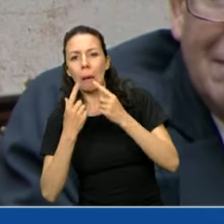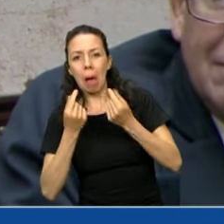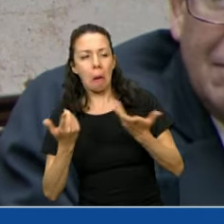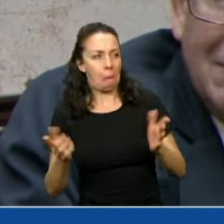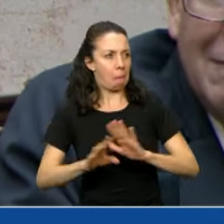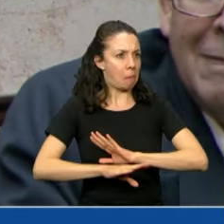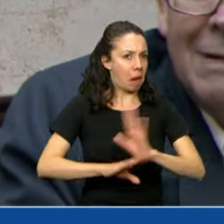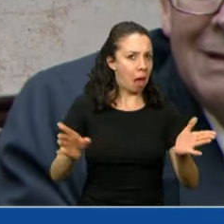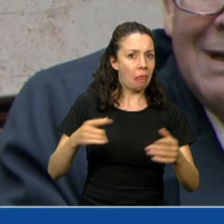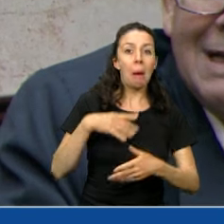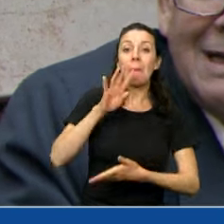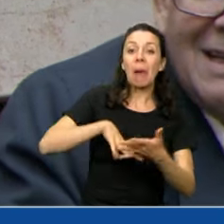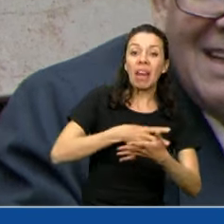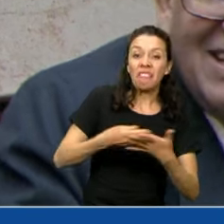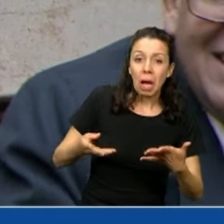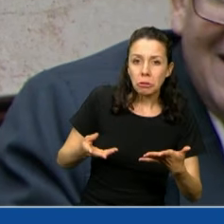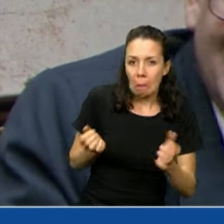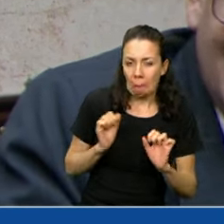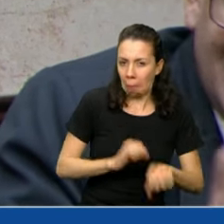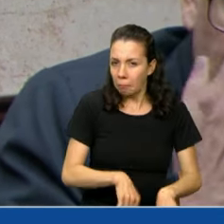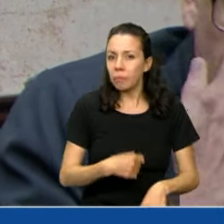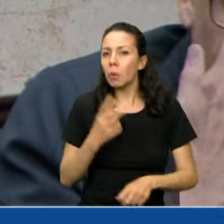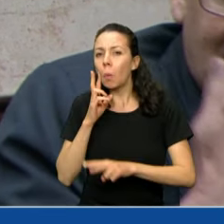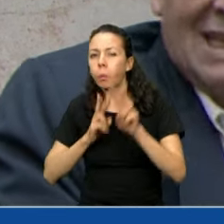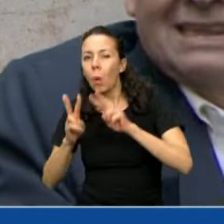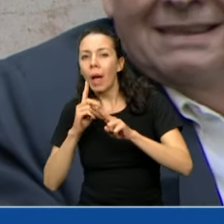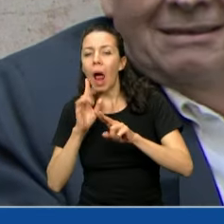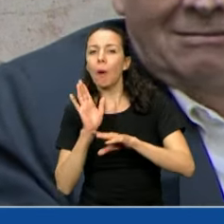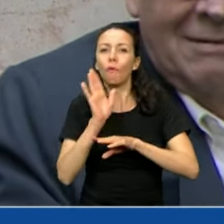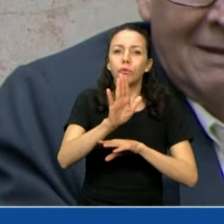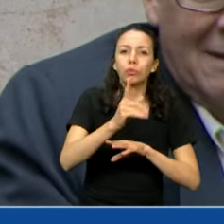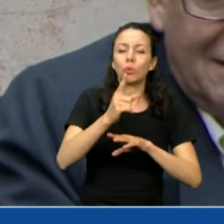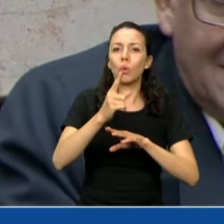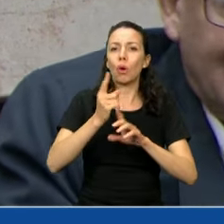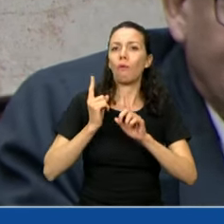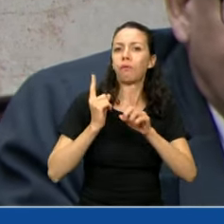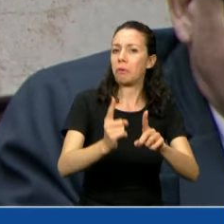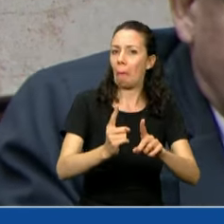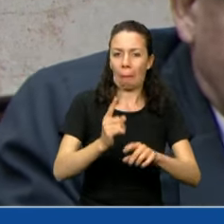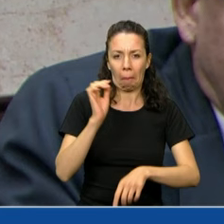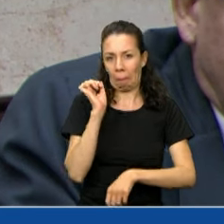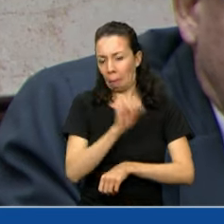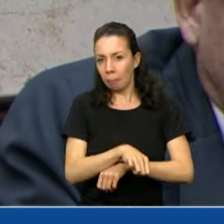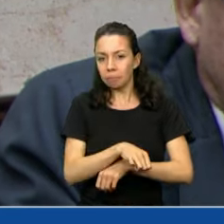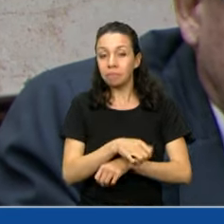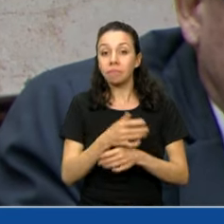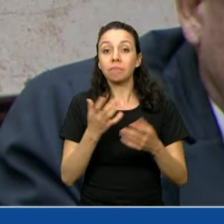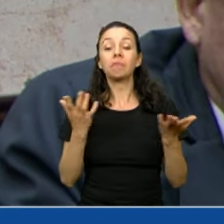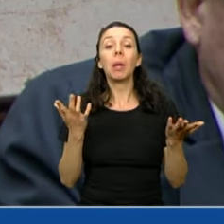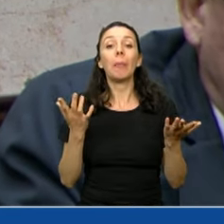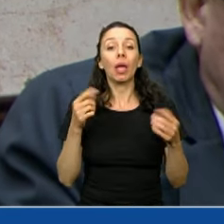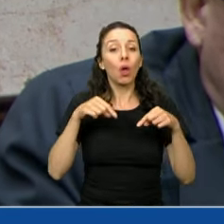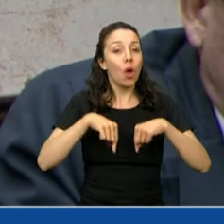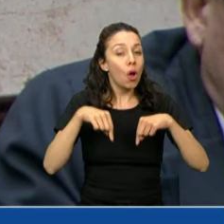planificación minga con la búqueda de previsibilidad Sin embargo hoy Y a partir de una